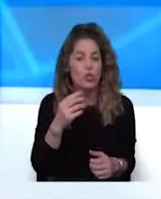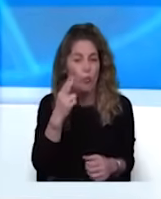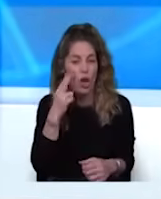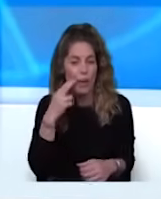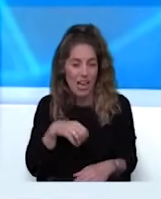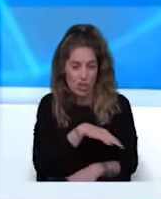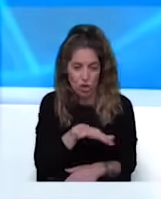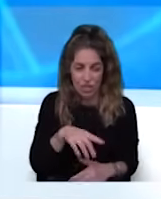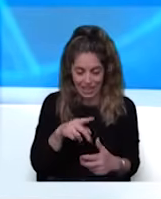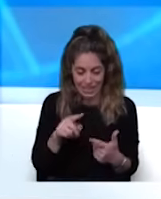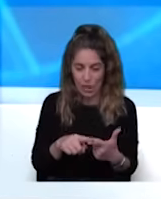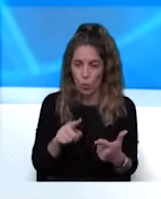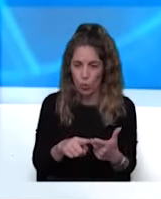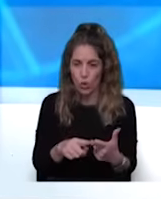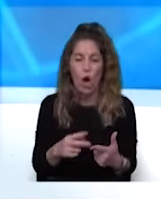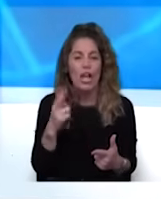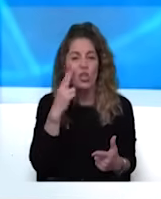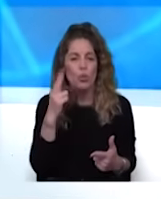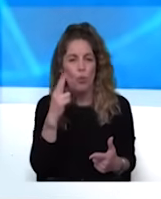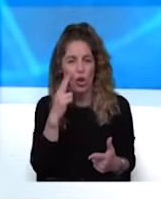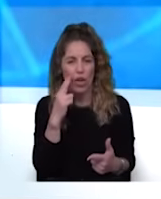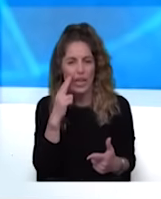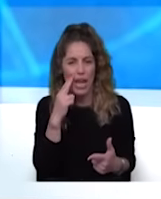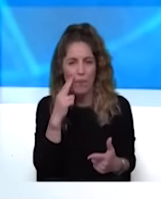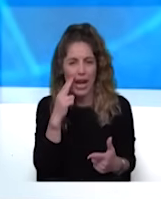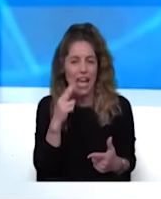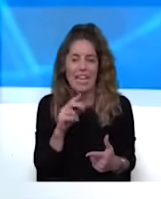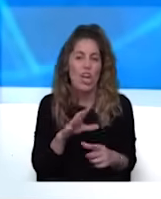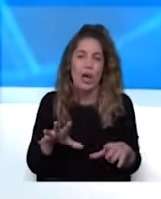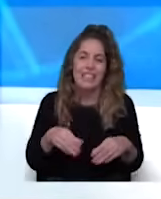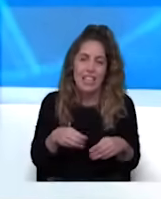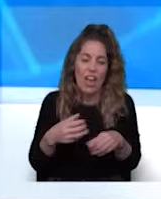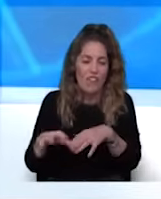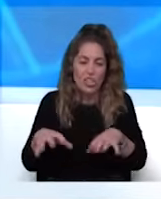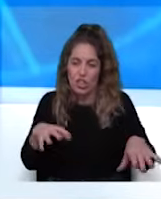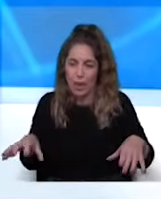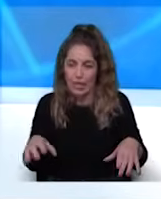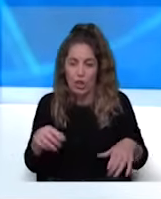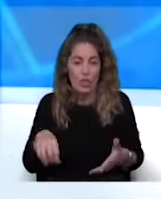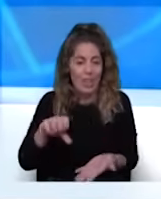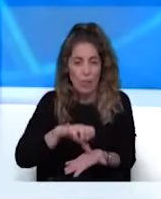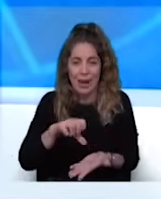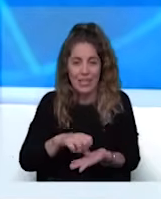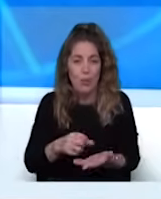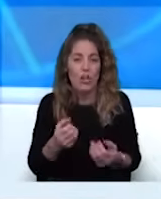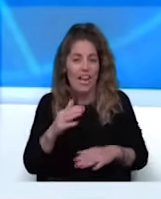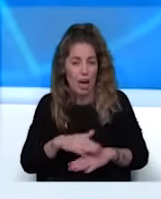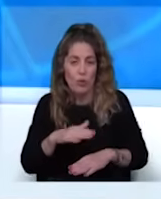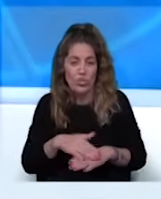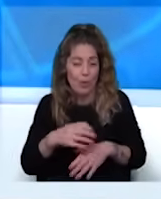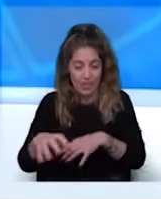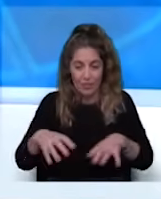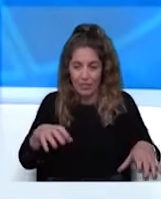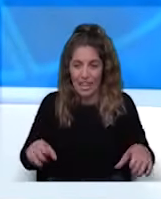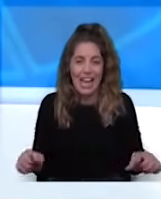social segundo es un problema que no admite el fraccionamiento que tiene hoy digamos nuestro país porque es responsable ese fraccionamiento